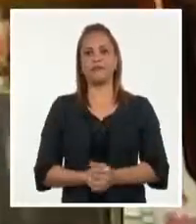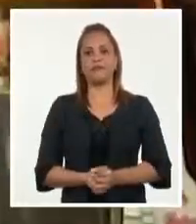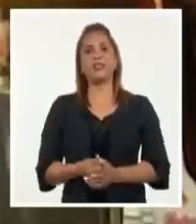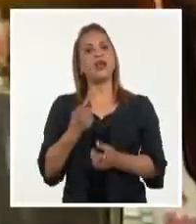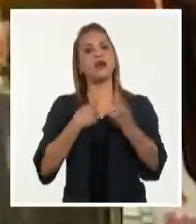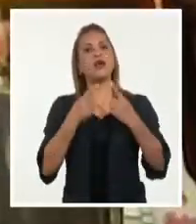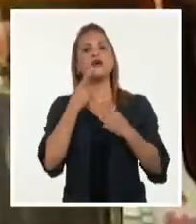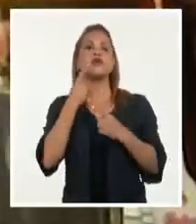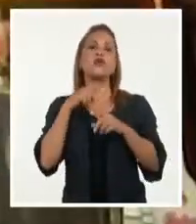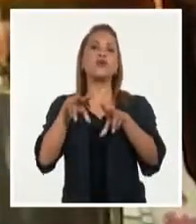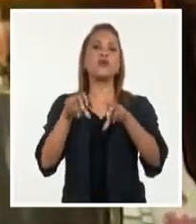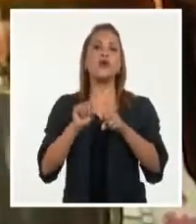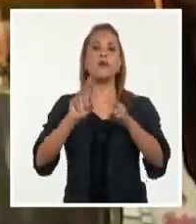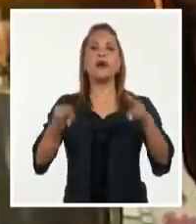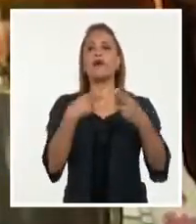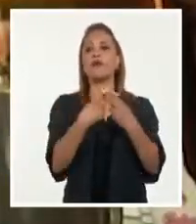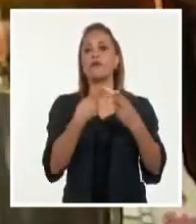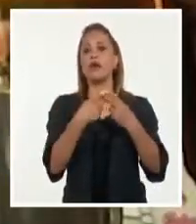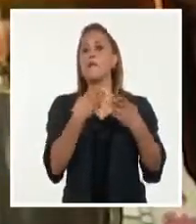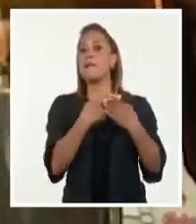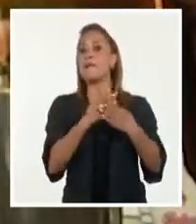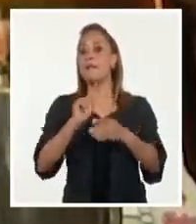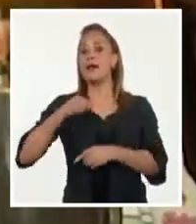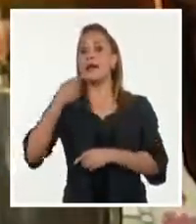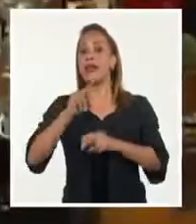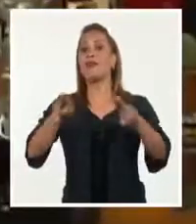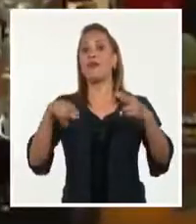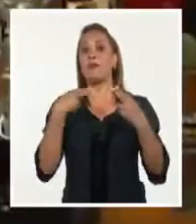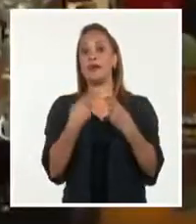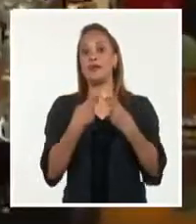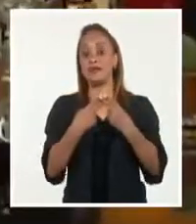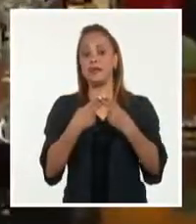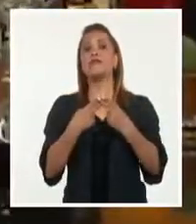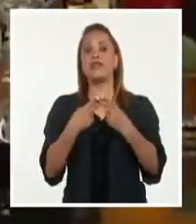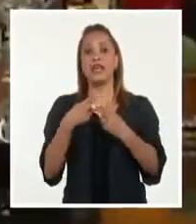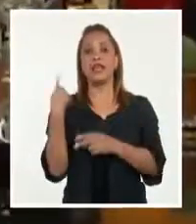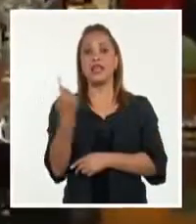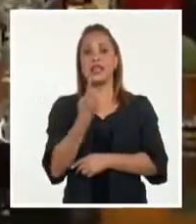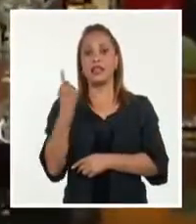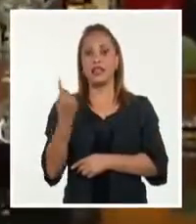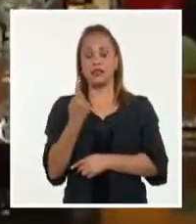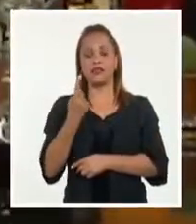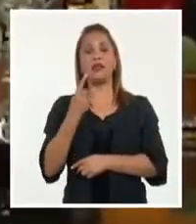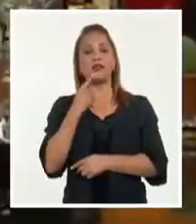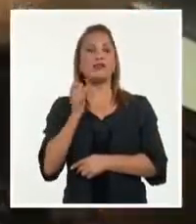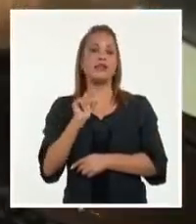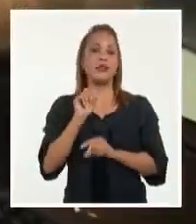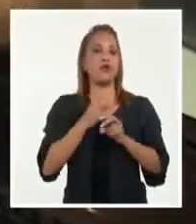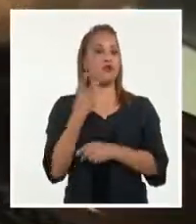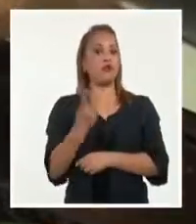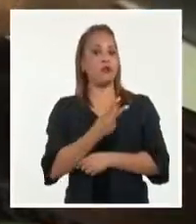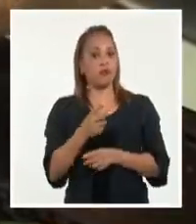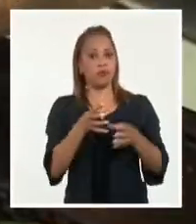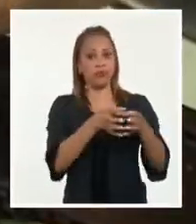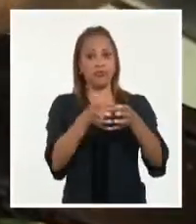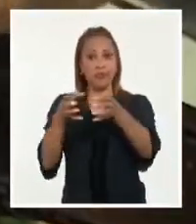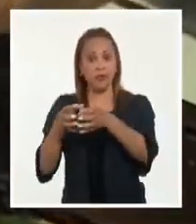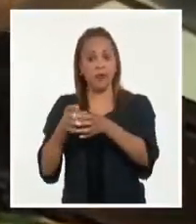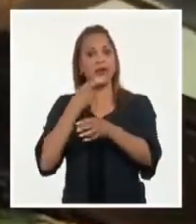concursos internacionales tendrá su prueba de fuego mañana durante el campeonato nacional fabio delgado y memoria habana club del primer que eran los